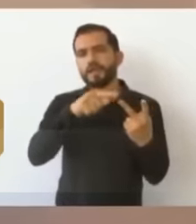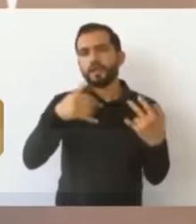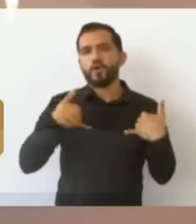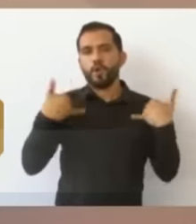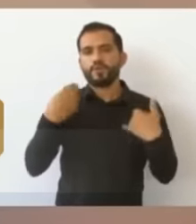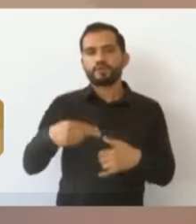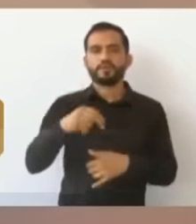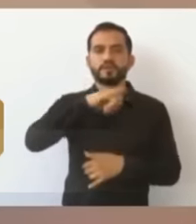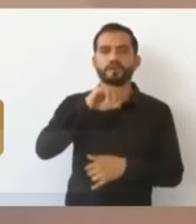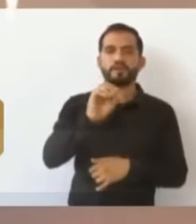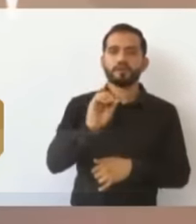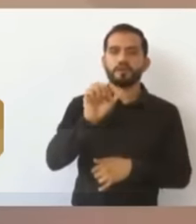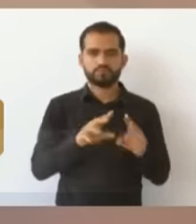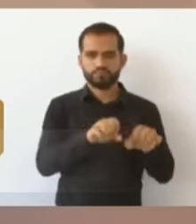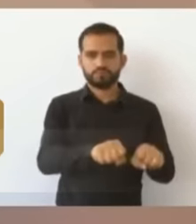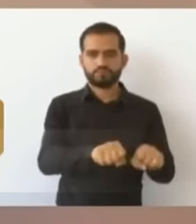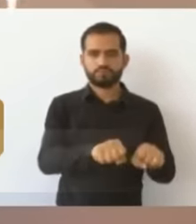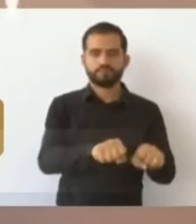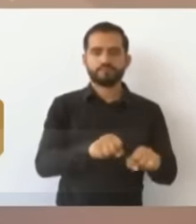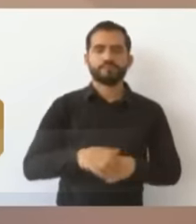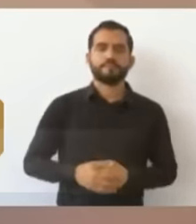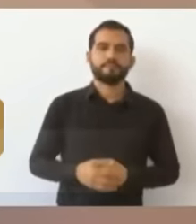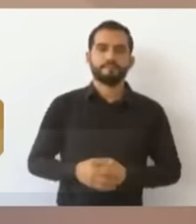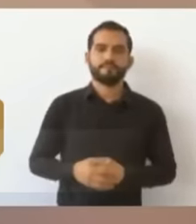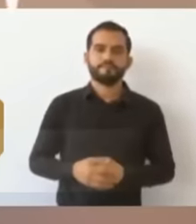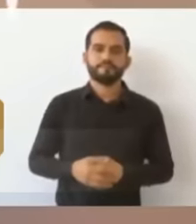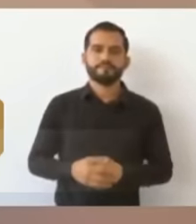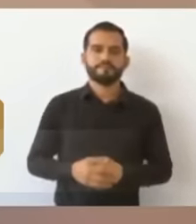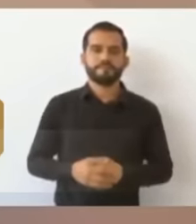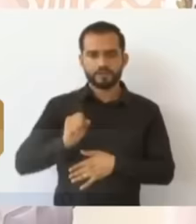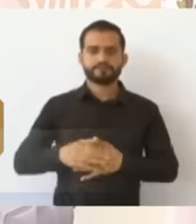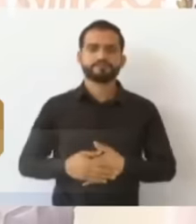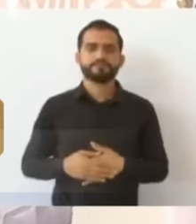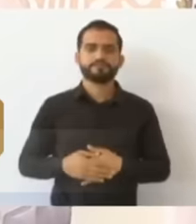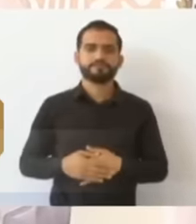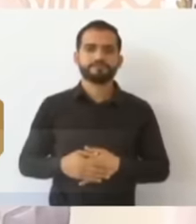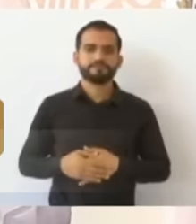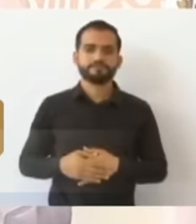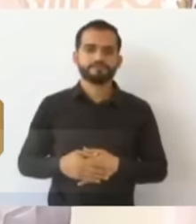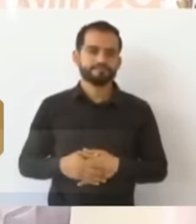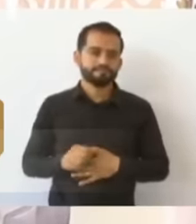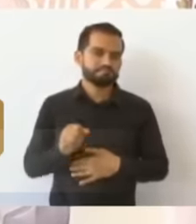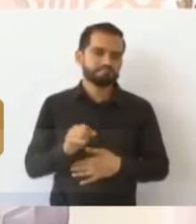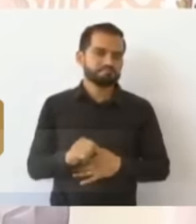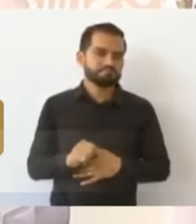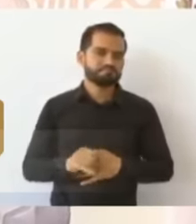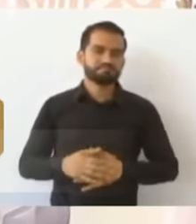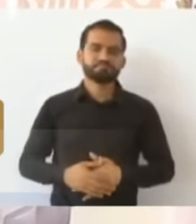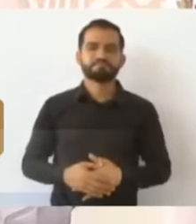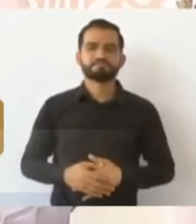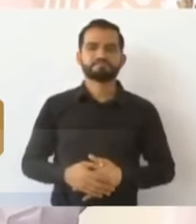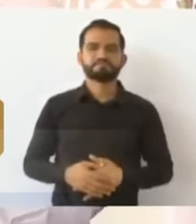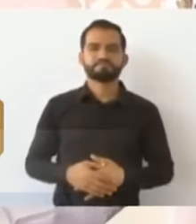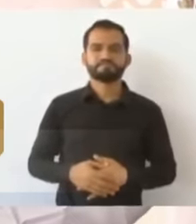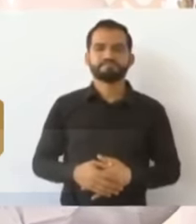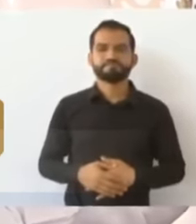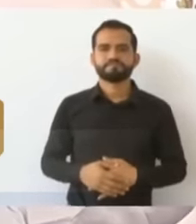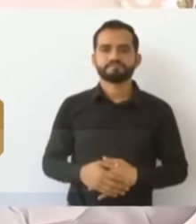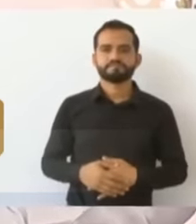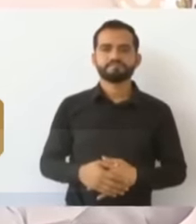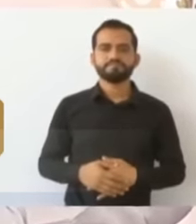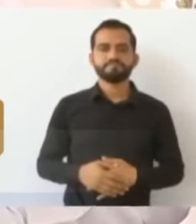Joaquín Guzmán del cártel de Sinaloa. Es muy común que a Sinaloa cualquier